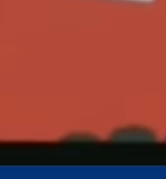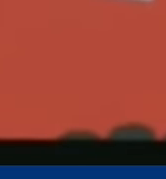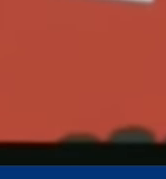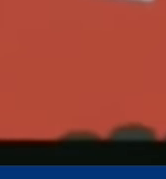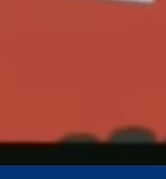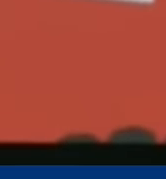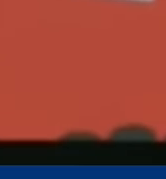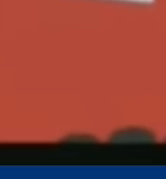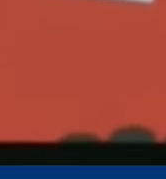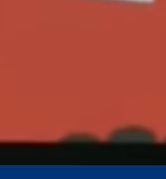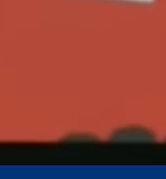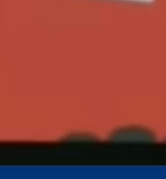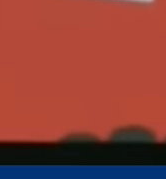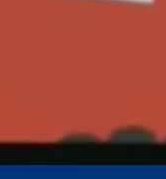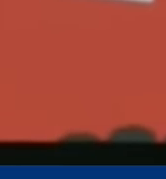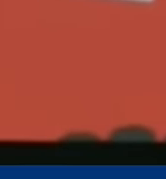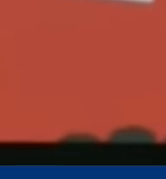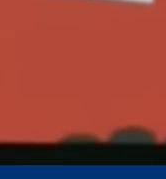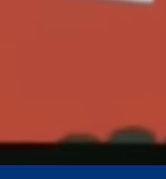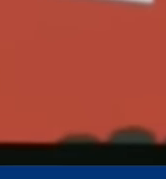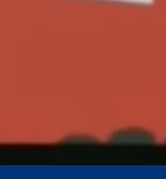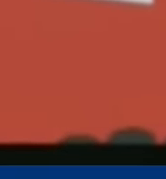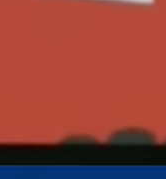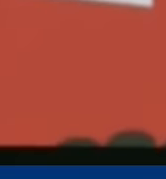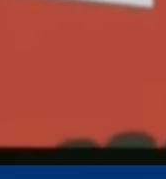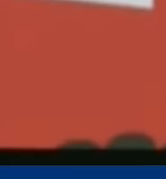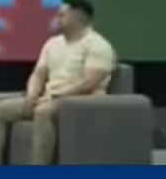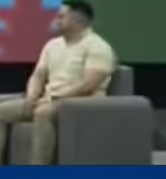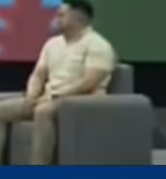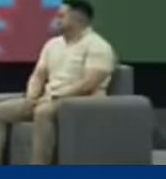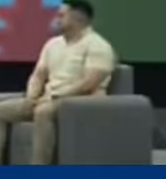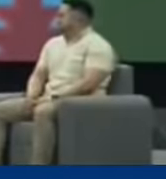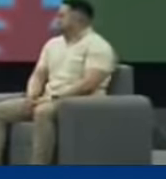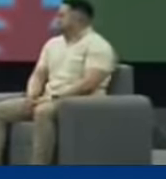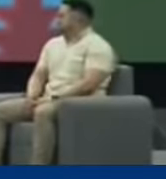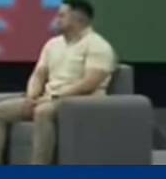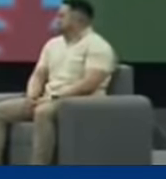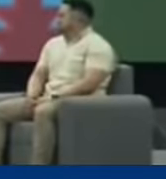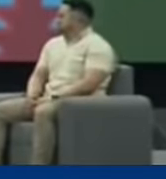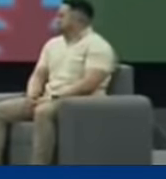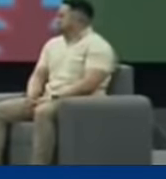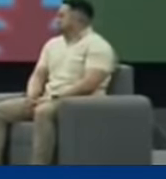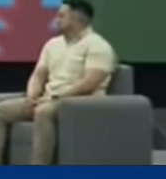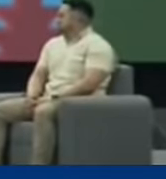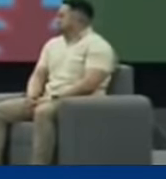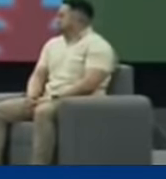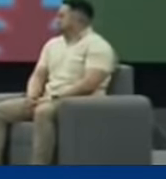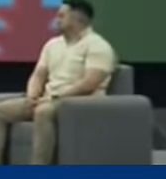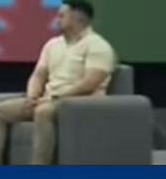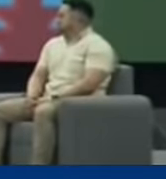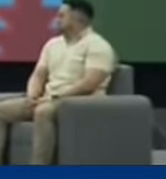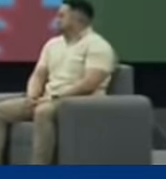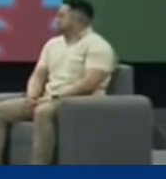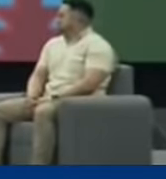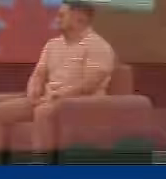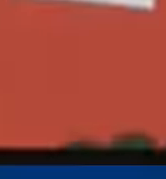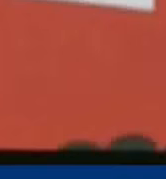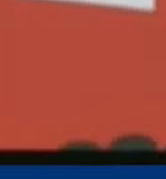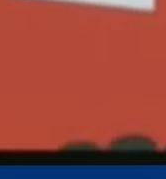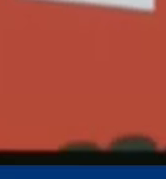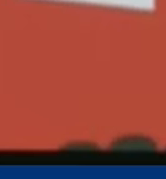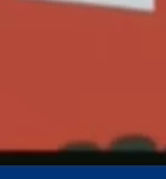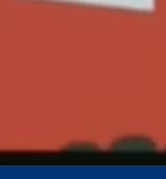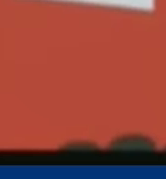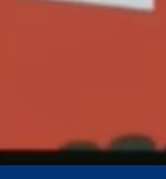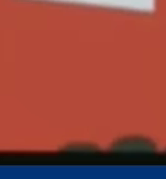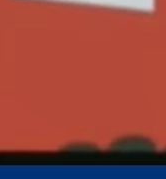octubre, día que cumple años Silvia, se aprobó en la Asamblea Nacional la ley para el